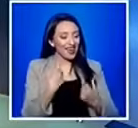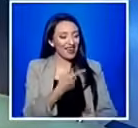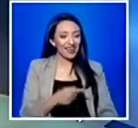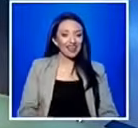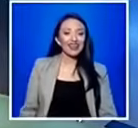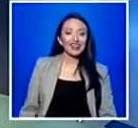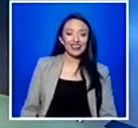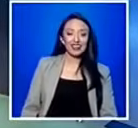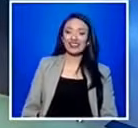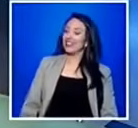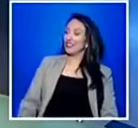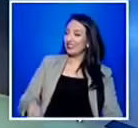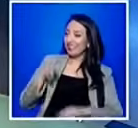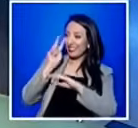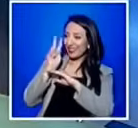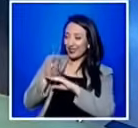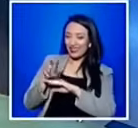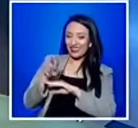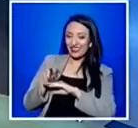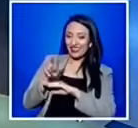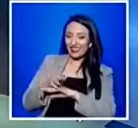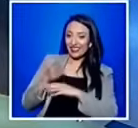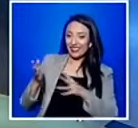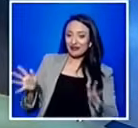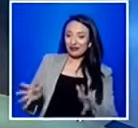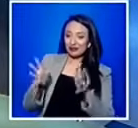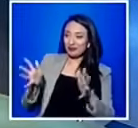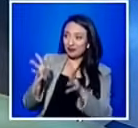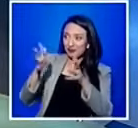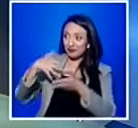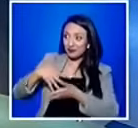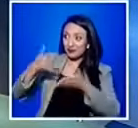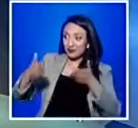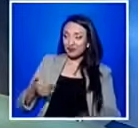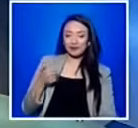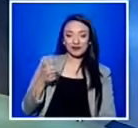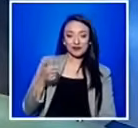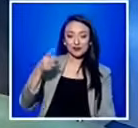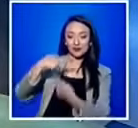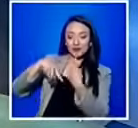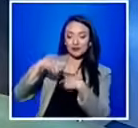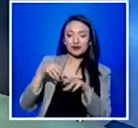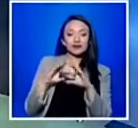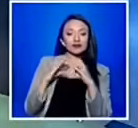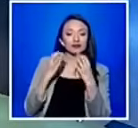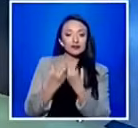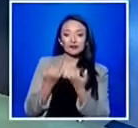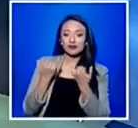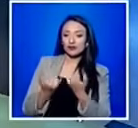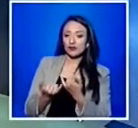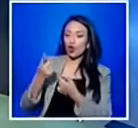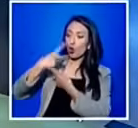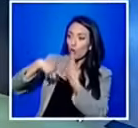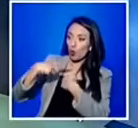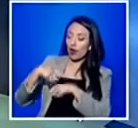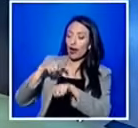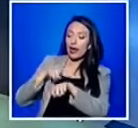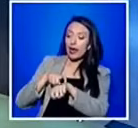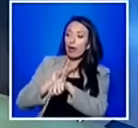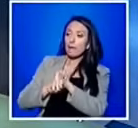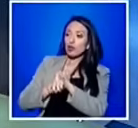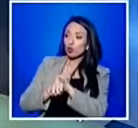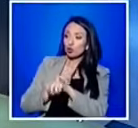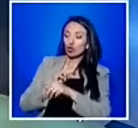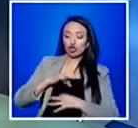inspectora de la alegría, de la paz y del ánimo a todos nuestros estudiantes que regresan el día de hoy. Me encanta que vuelva el minuto cívico todos